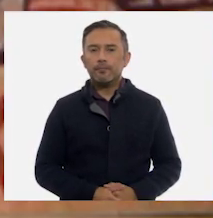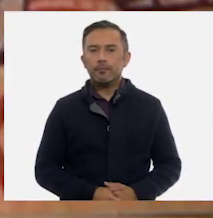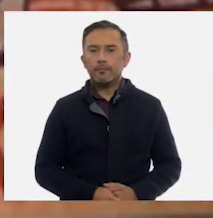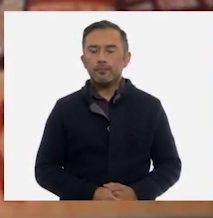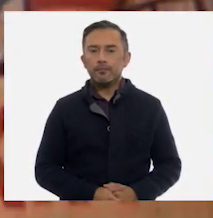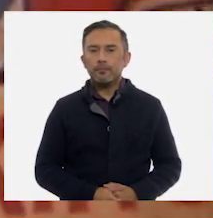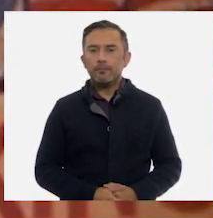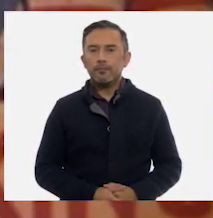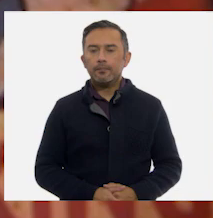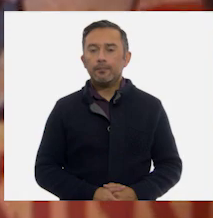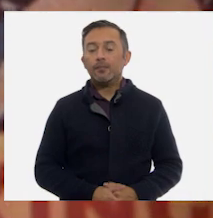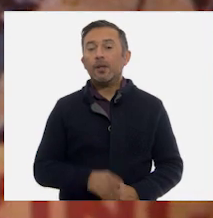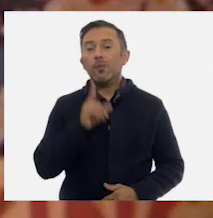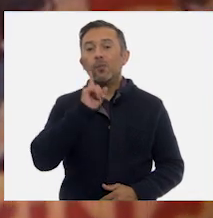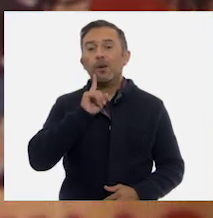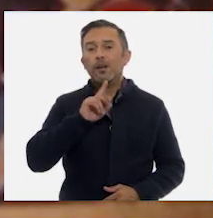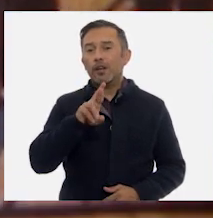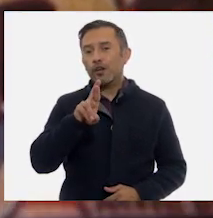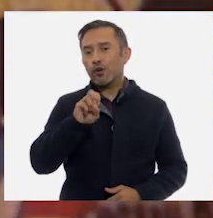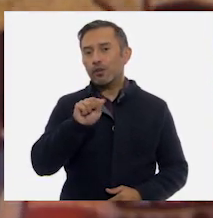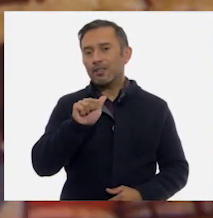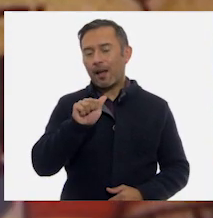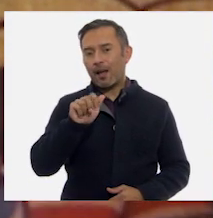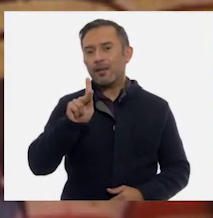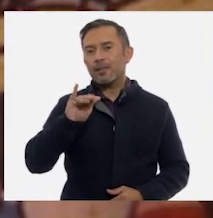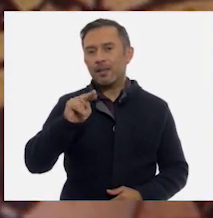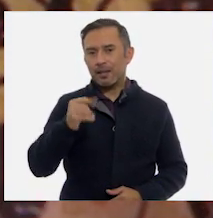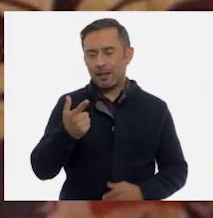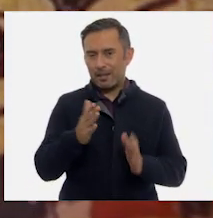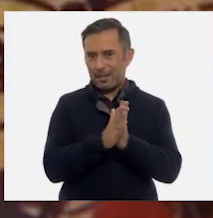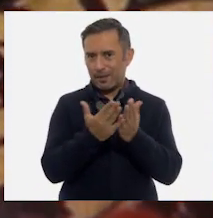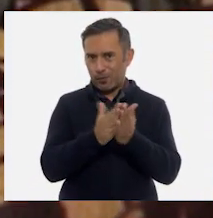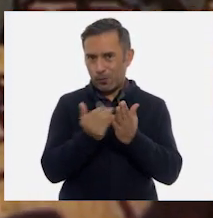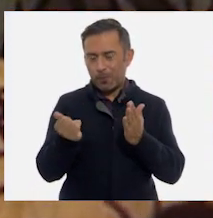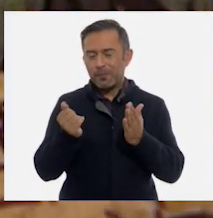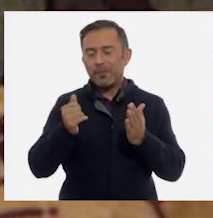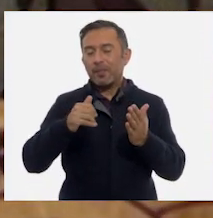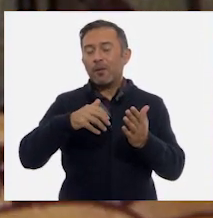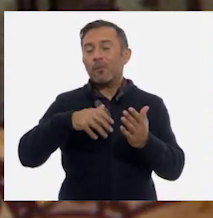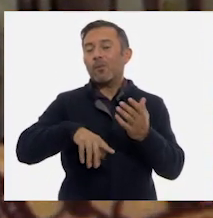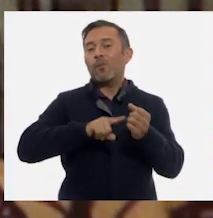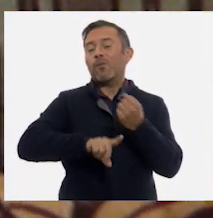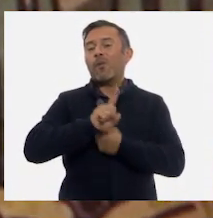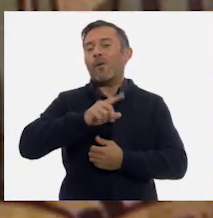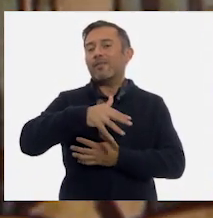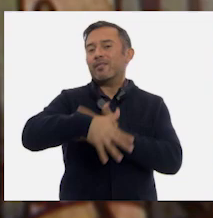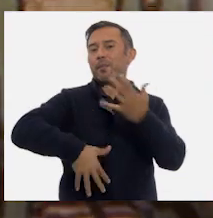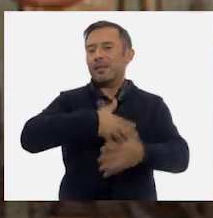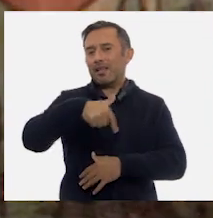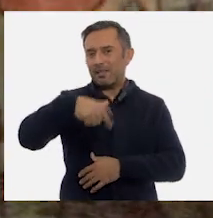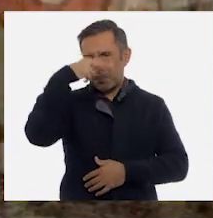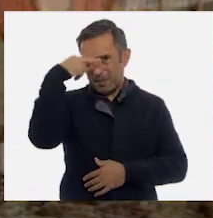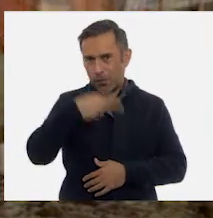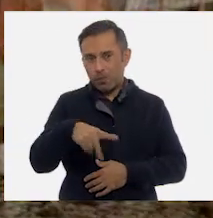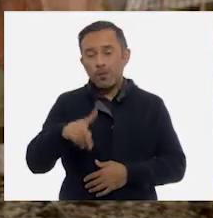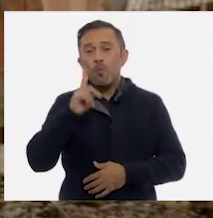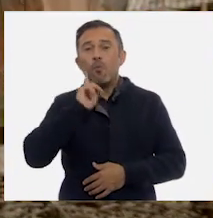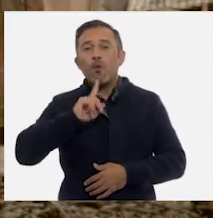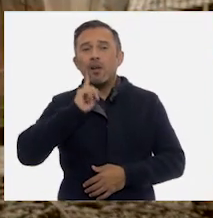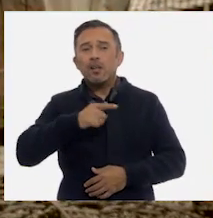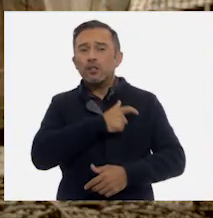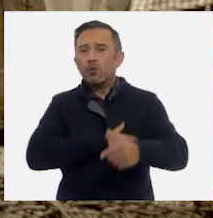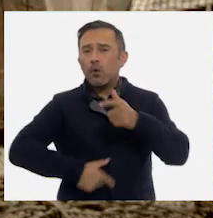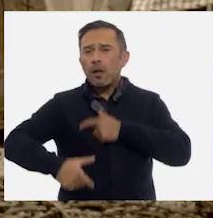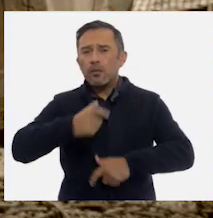Como bien escribió Rosa King en su libro La tempestad sobre México, las soldaderas seguían a sus hombres a donde fuera.